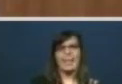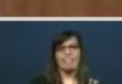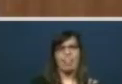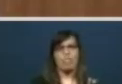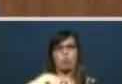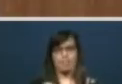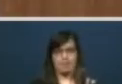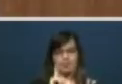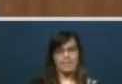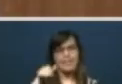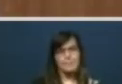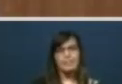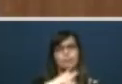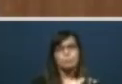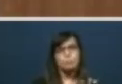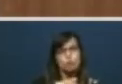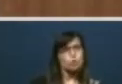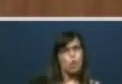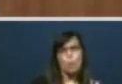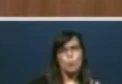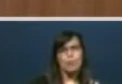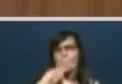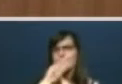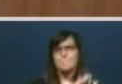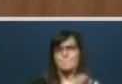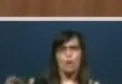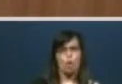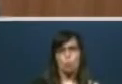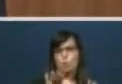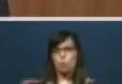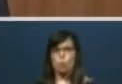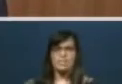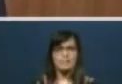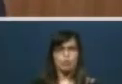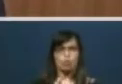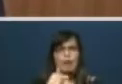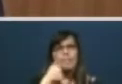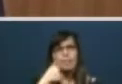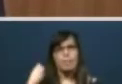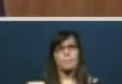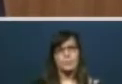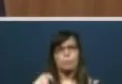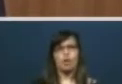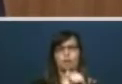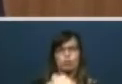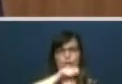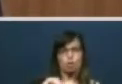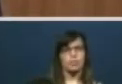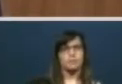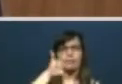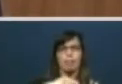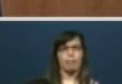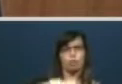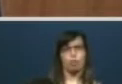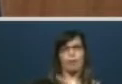somos la comunidad con mejor cobertura de españa' en servicios sociales según reconoce la asociación estatal de directores y gerentes y además